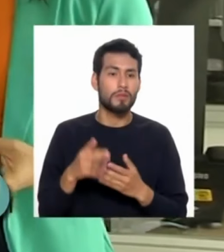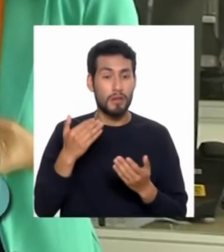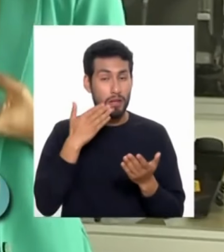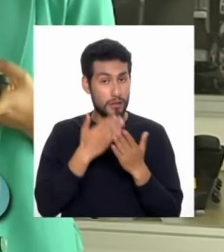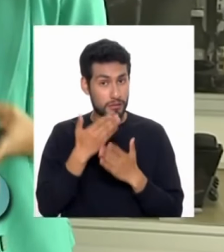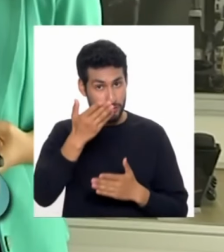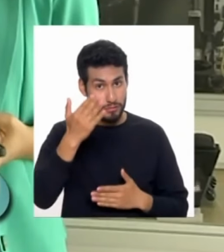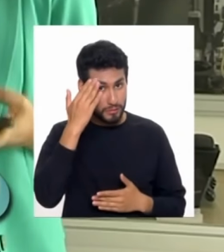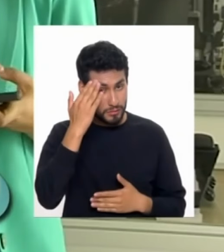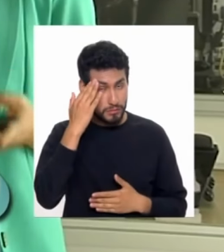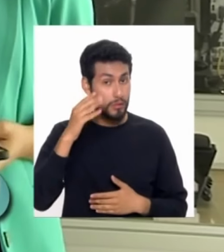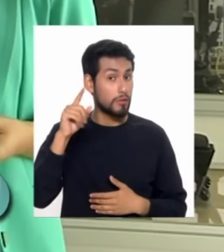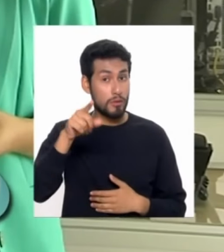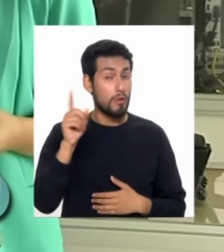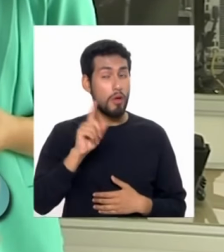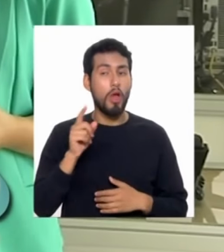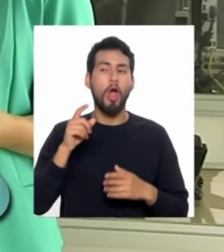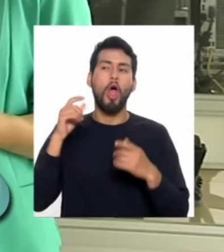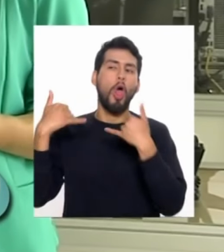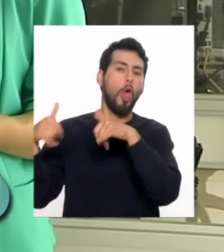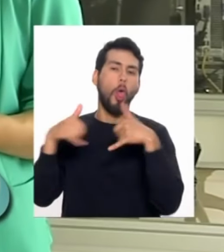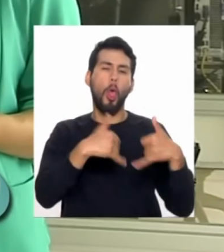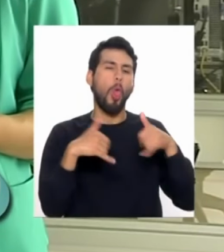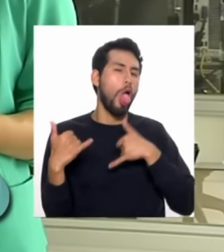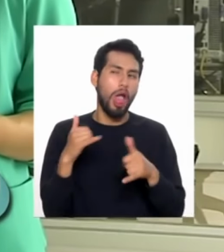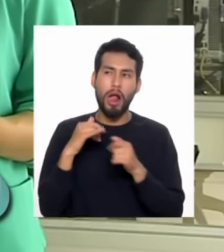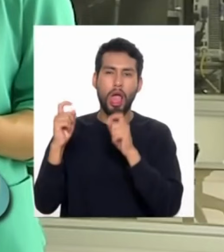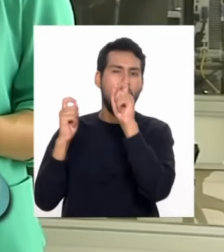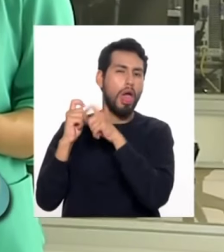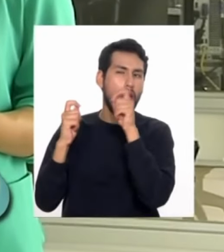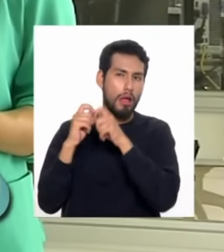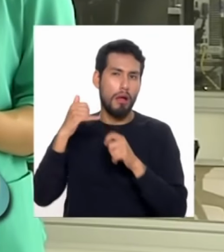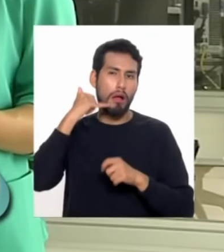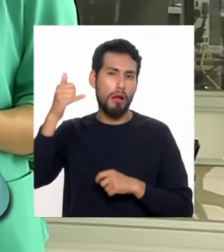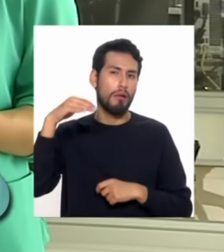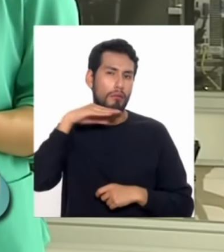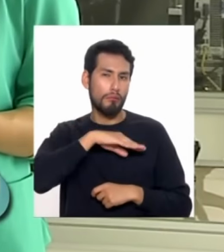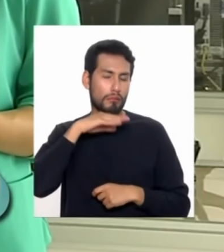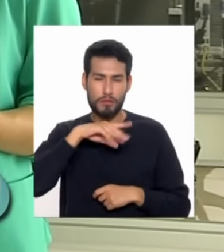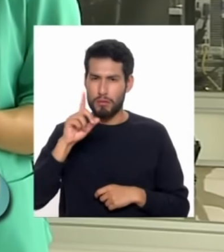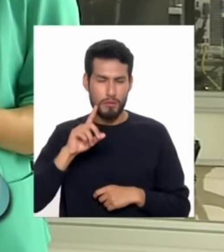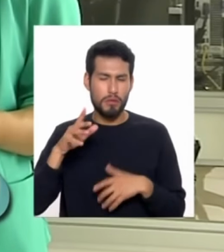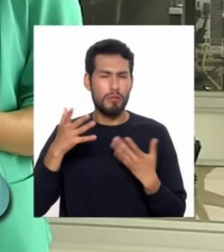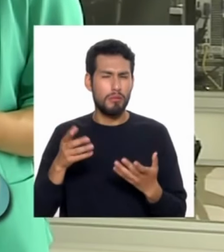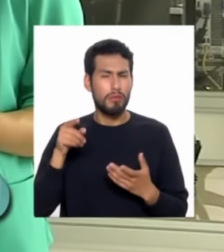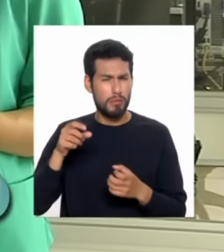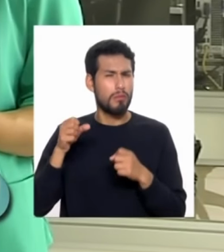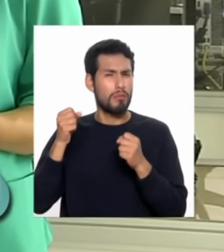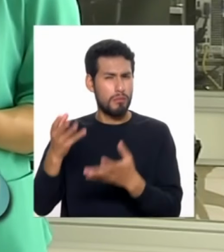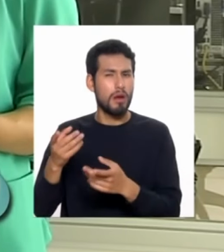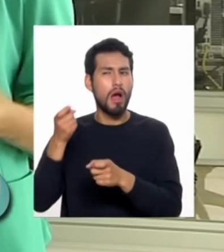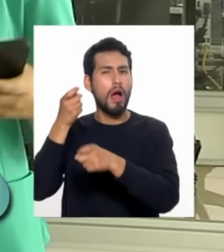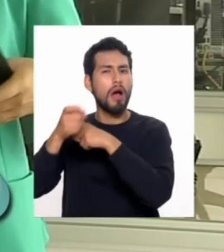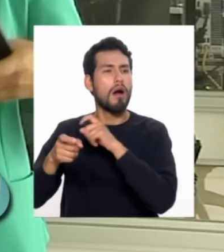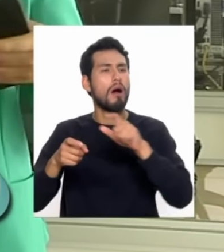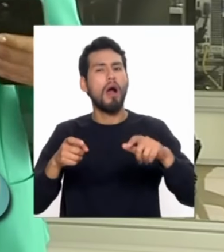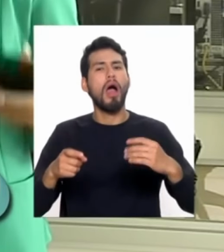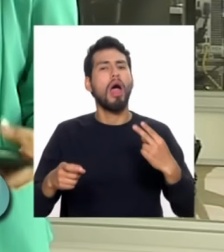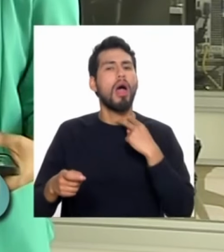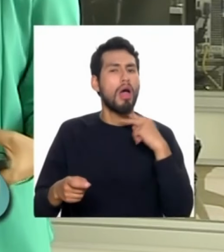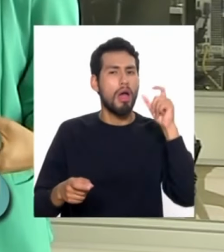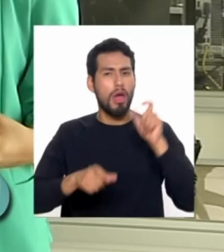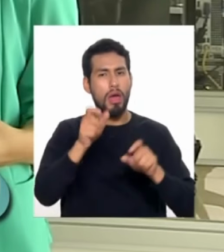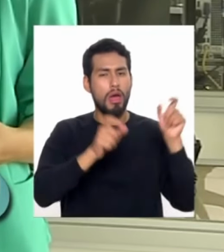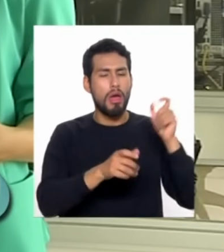lo sabemos, no realicemos este tipo de llamadas fraudulentas o de broma porque podría significar no solamente la pérdida